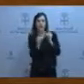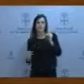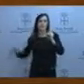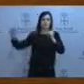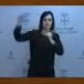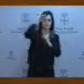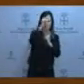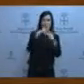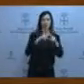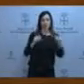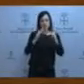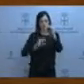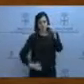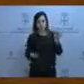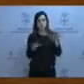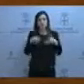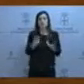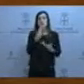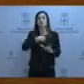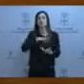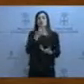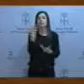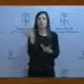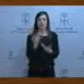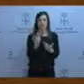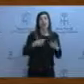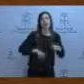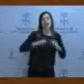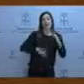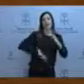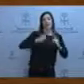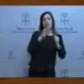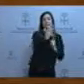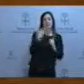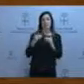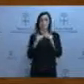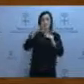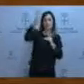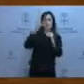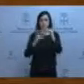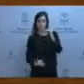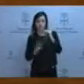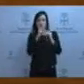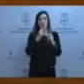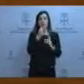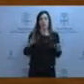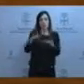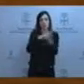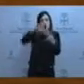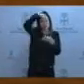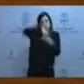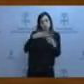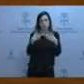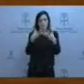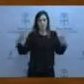de qué estamos hablando? ¿Menores de 35, menores de 30 o menores de 25? Porque, claro, metemos todo en un pack ahí en la exposición de motivos y no explicamos nada y tratamos de